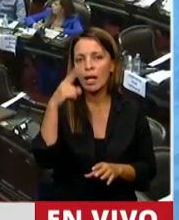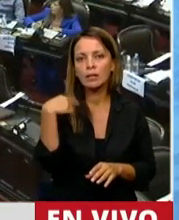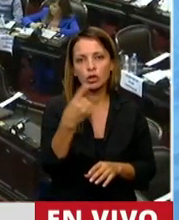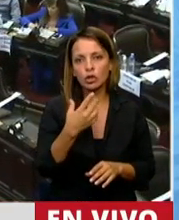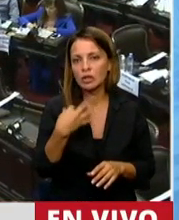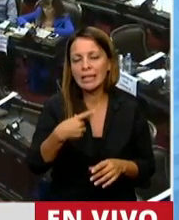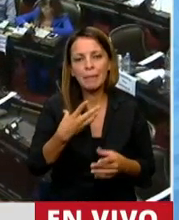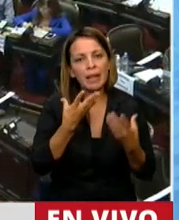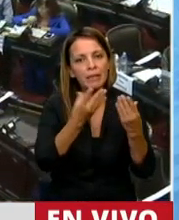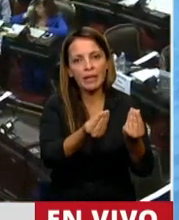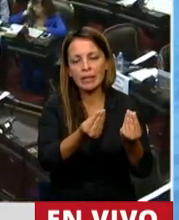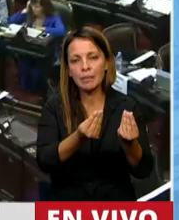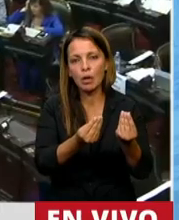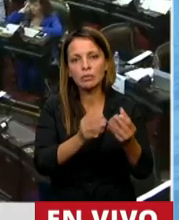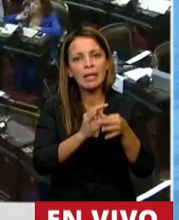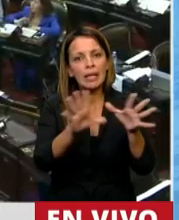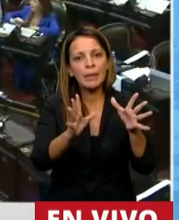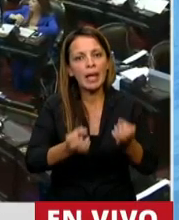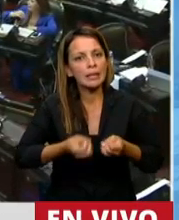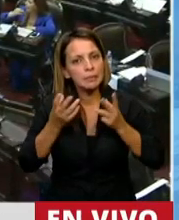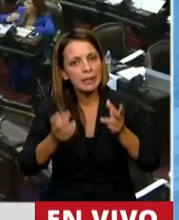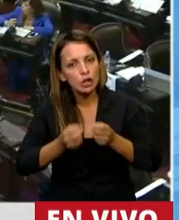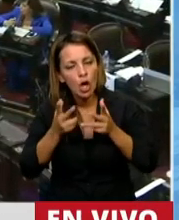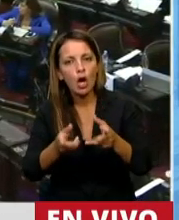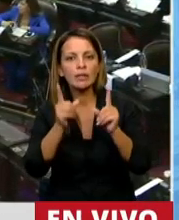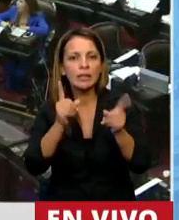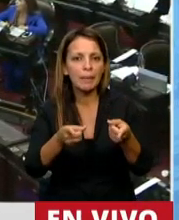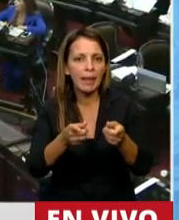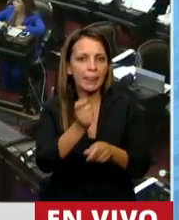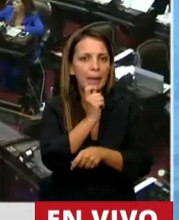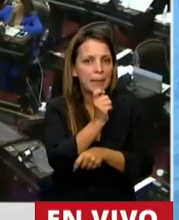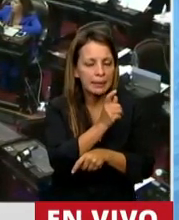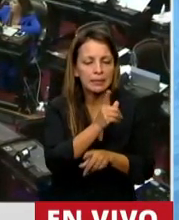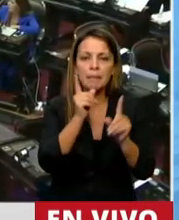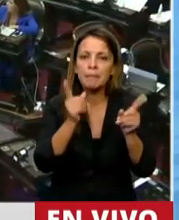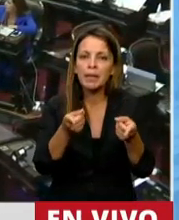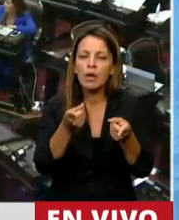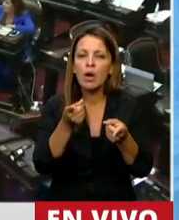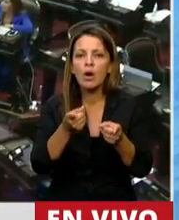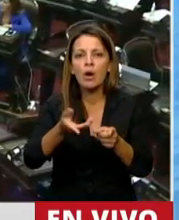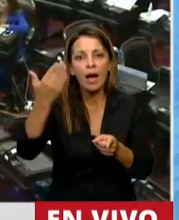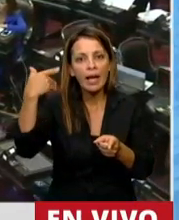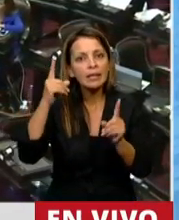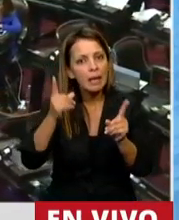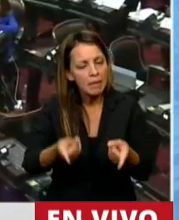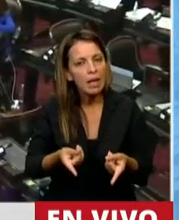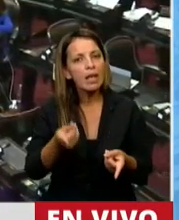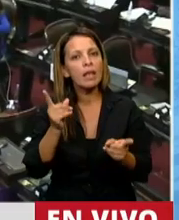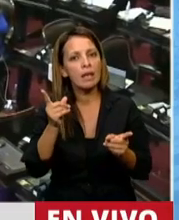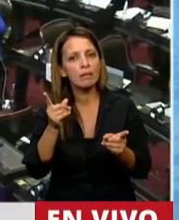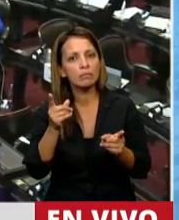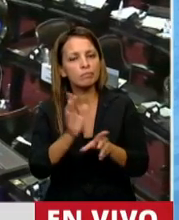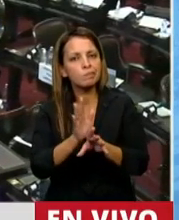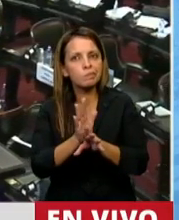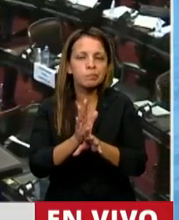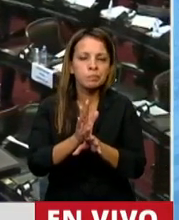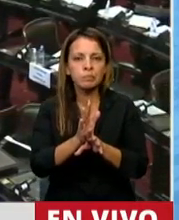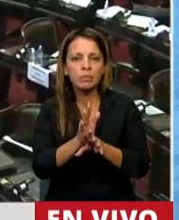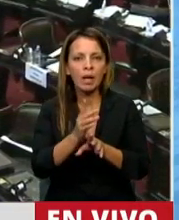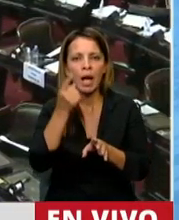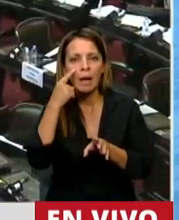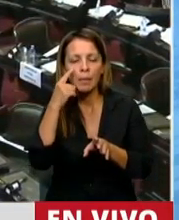libertad de prensa y la libertad de expresión, aun cuando muchísimas veces hemos sido llevados a terrenos